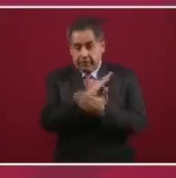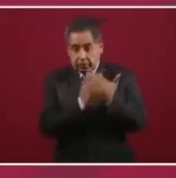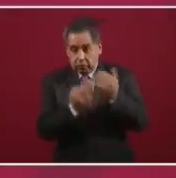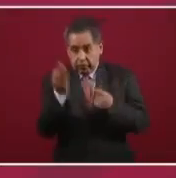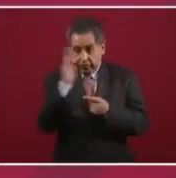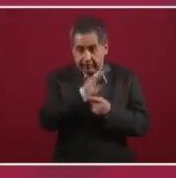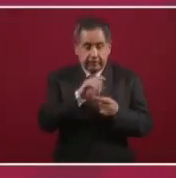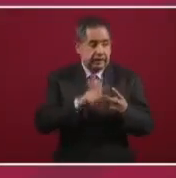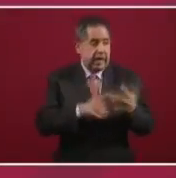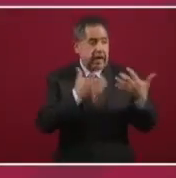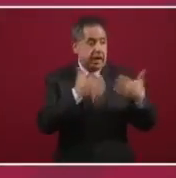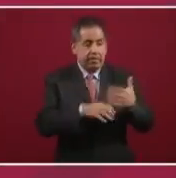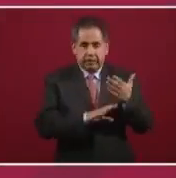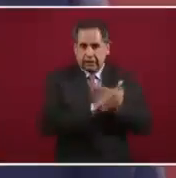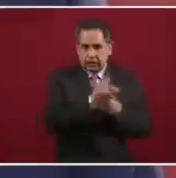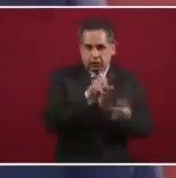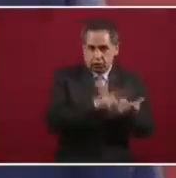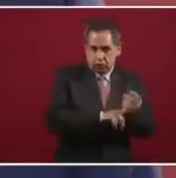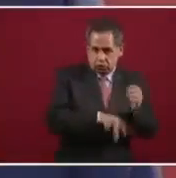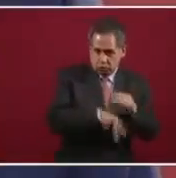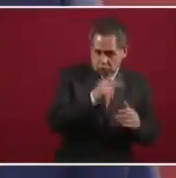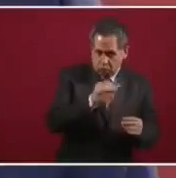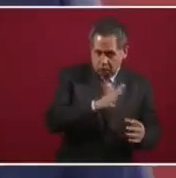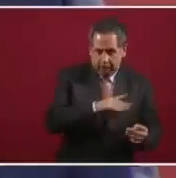eliminar la condonación de impuestos,